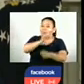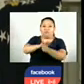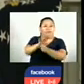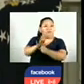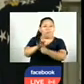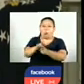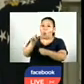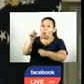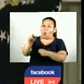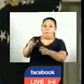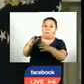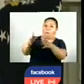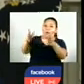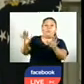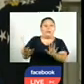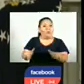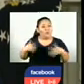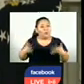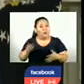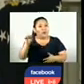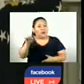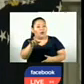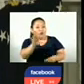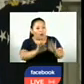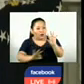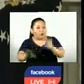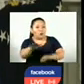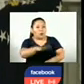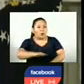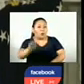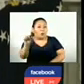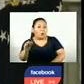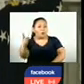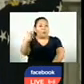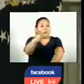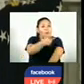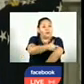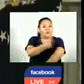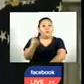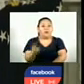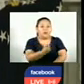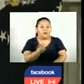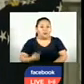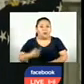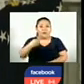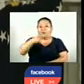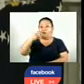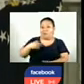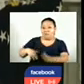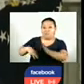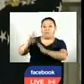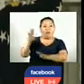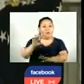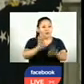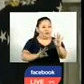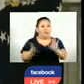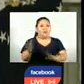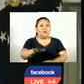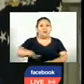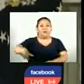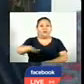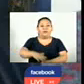están disminuyendo en muchos lugares en los estados con tasas de vacunación más bajas en realidad están aumentando en algunos lugares